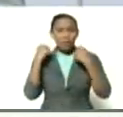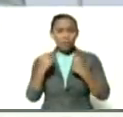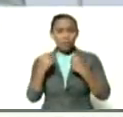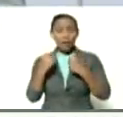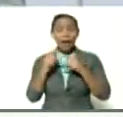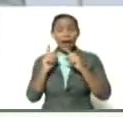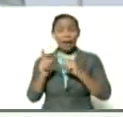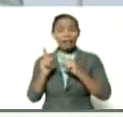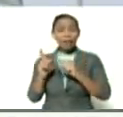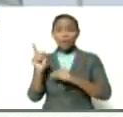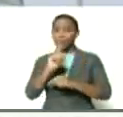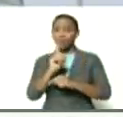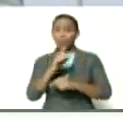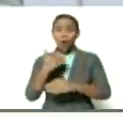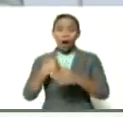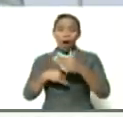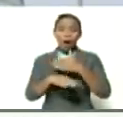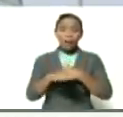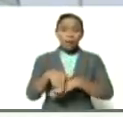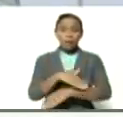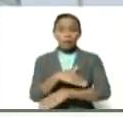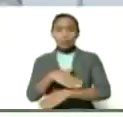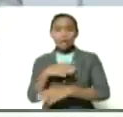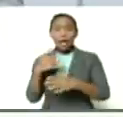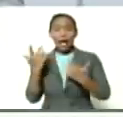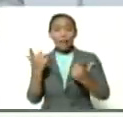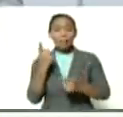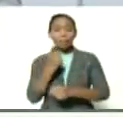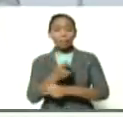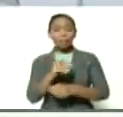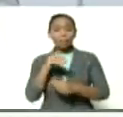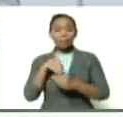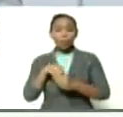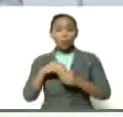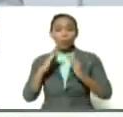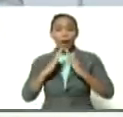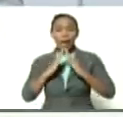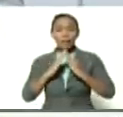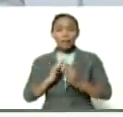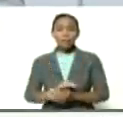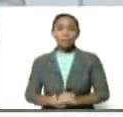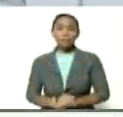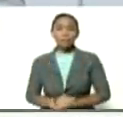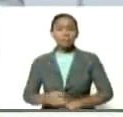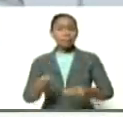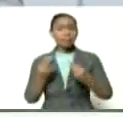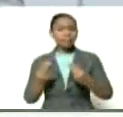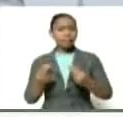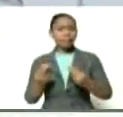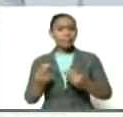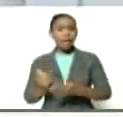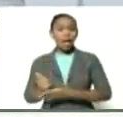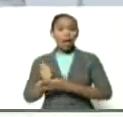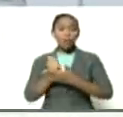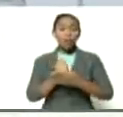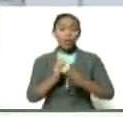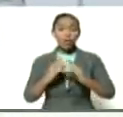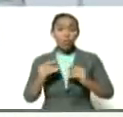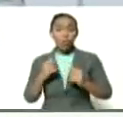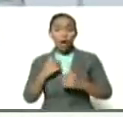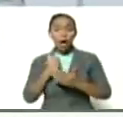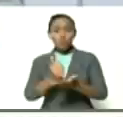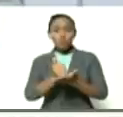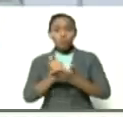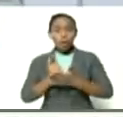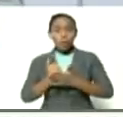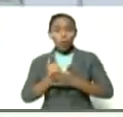justamente no están excepcionados, han debido permanecer en su hogar para ayudar, todos ayudamos